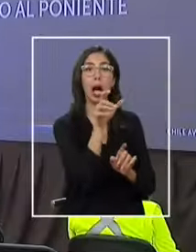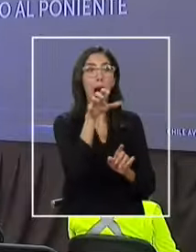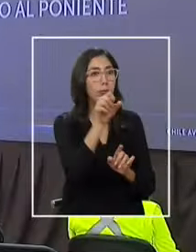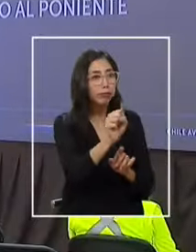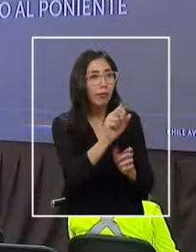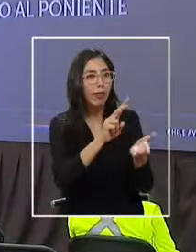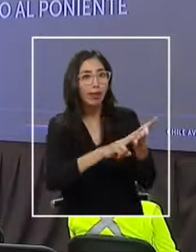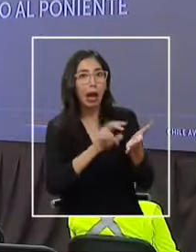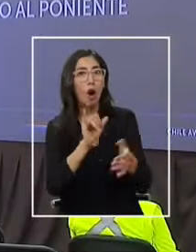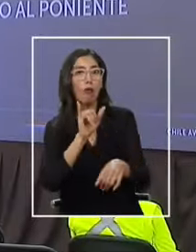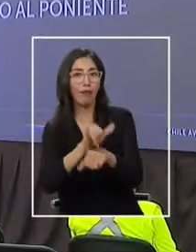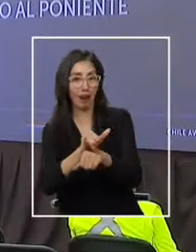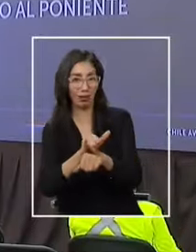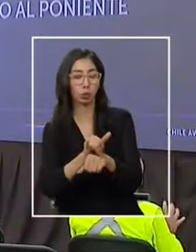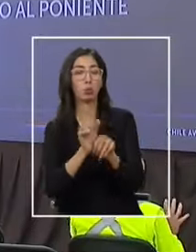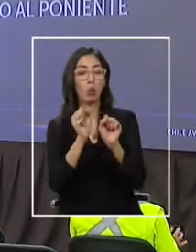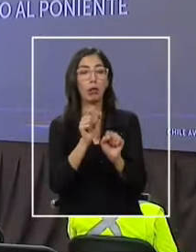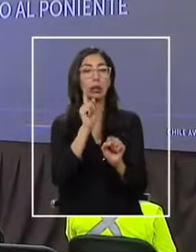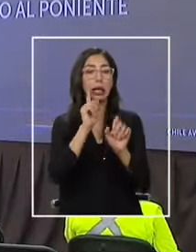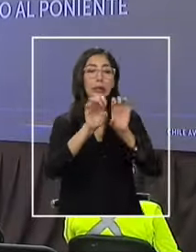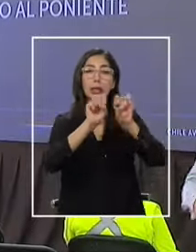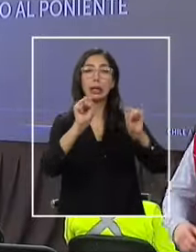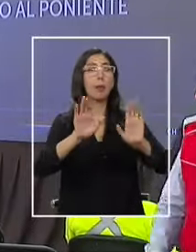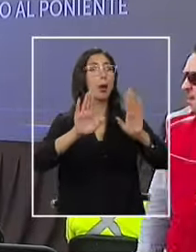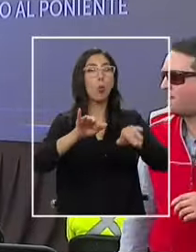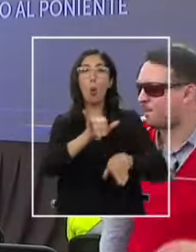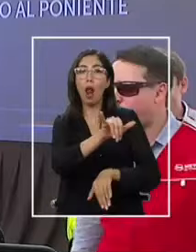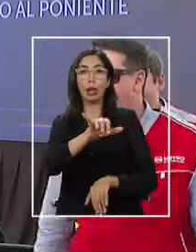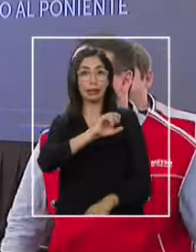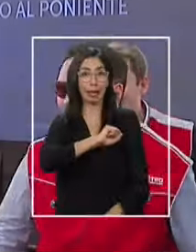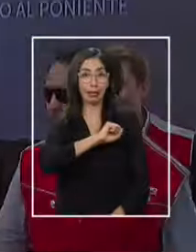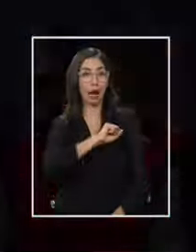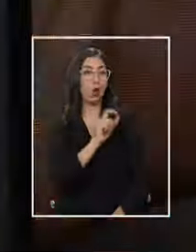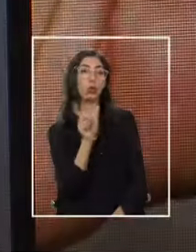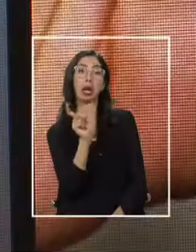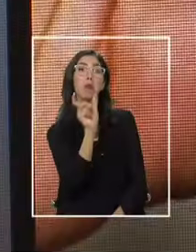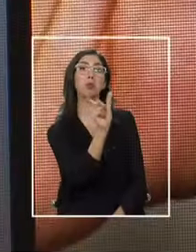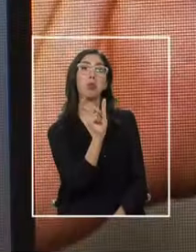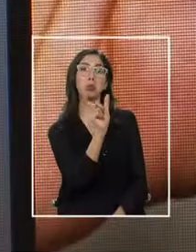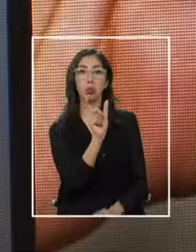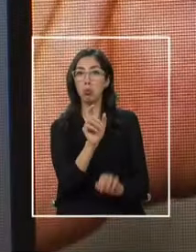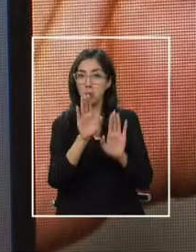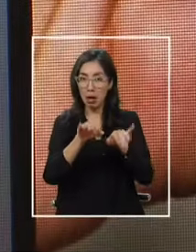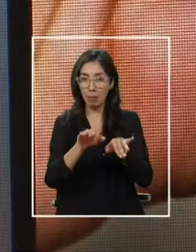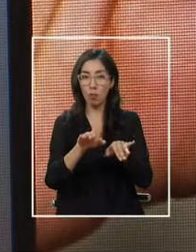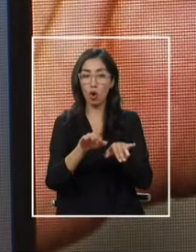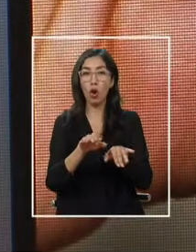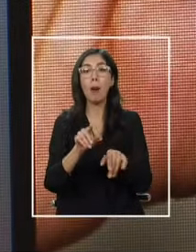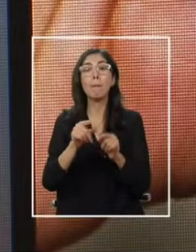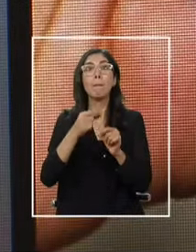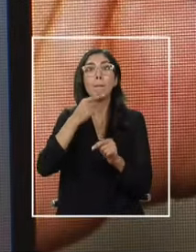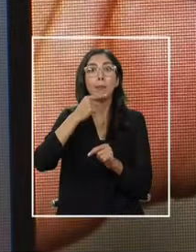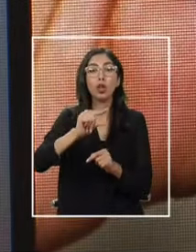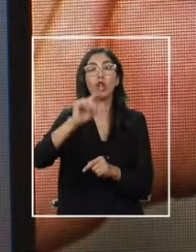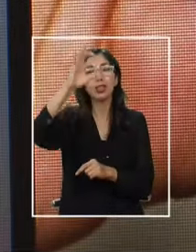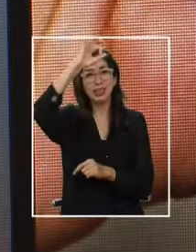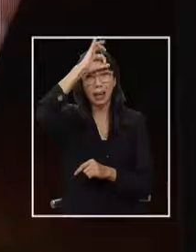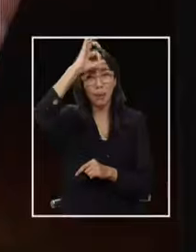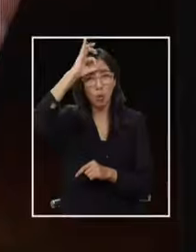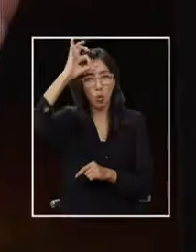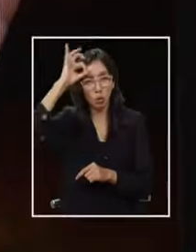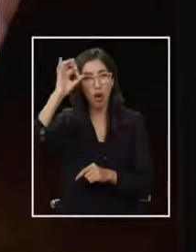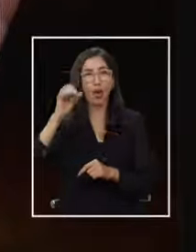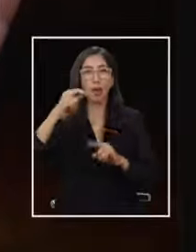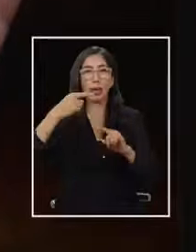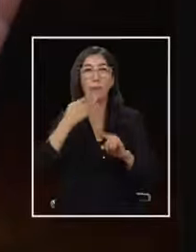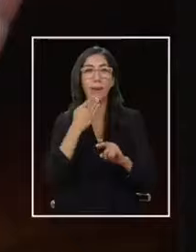contar con un sistema de pago electrónico como lo tenemos en Santiago y que es tan valorado por los usuarios. Temuco será la próxima ciudad en sumarse y en Talca